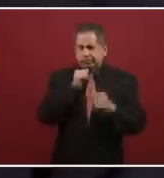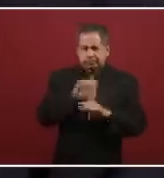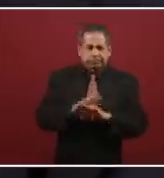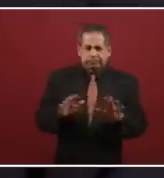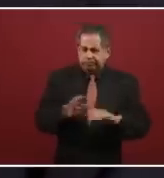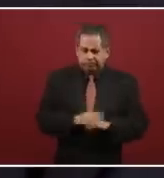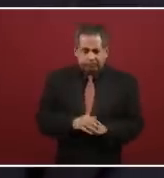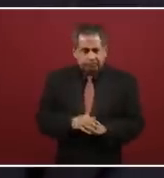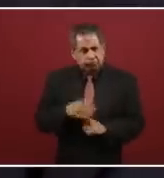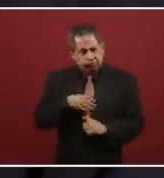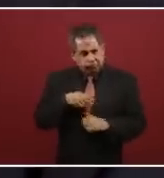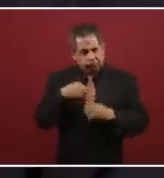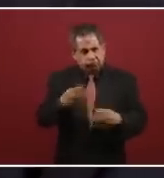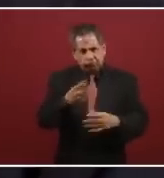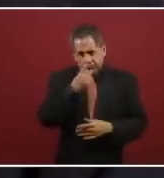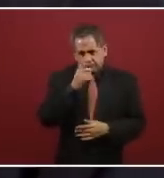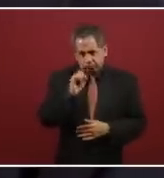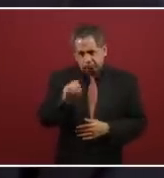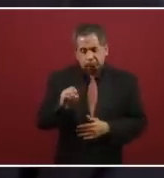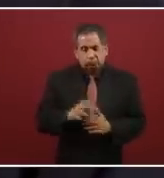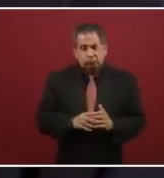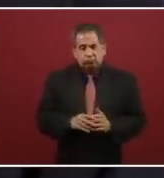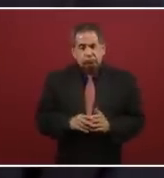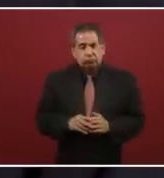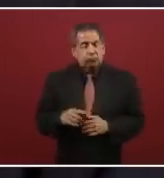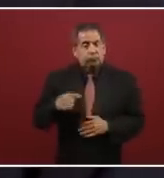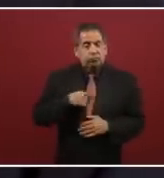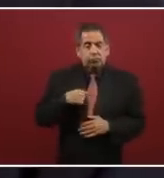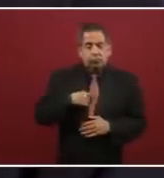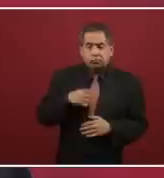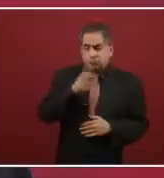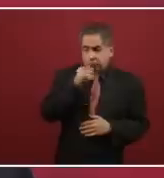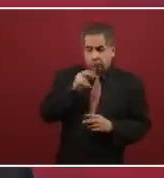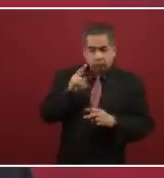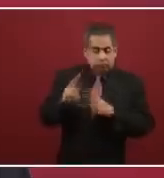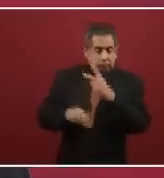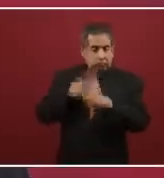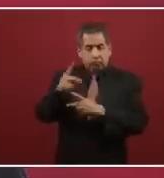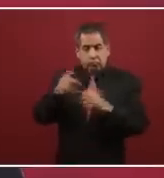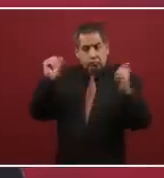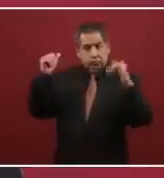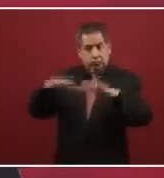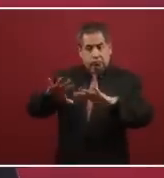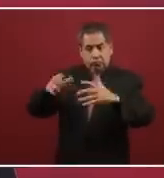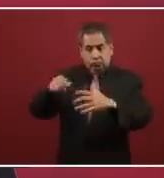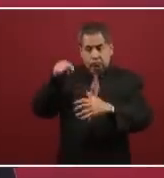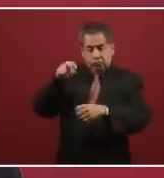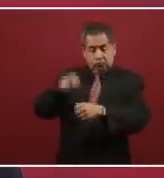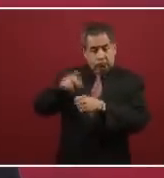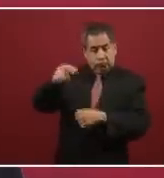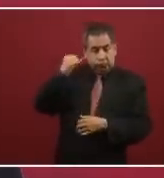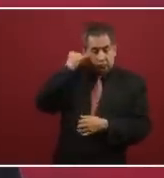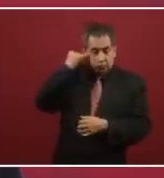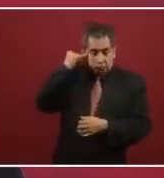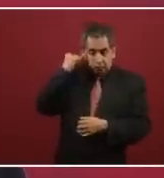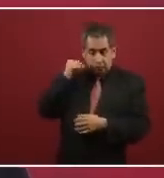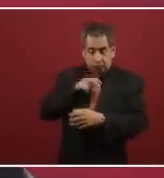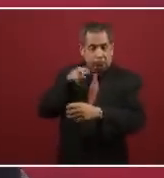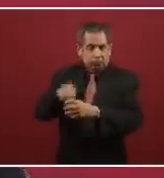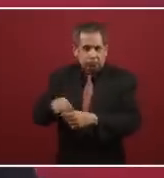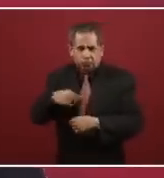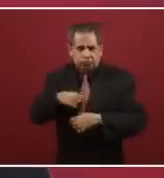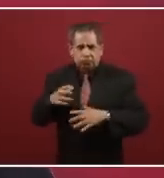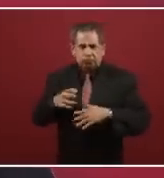puedo comentarles es que como no pude asistir a este encuentro en Japón,